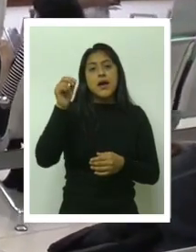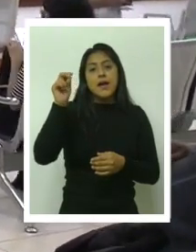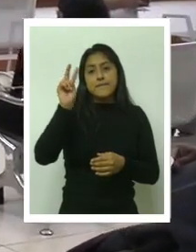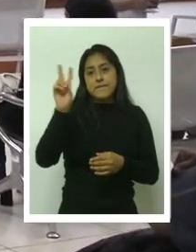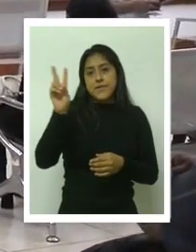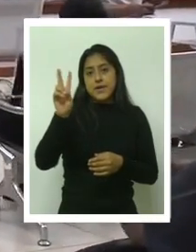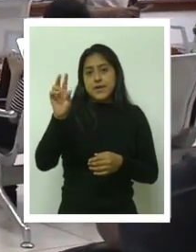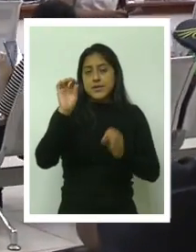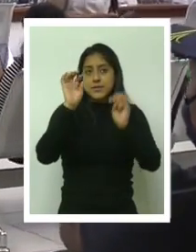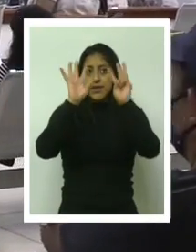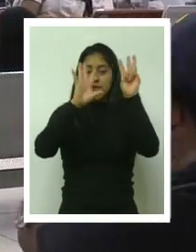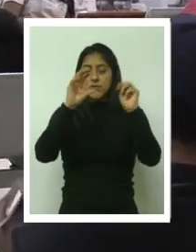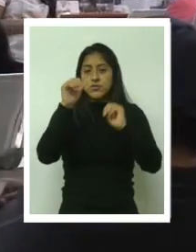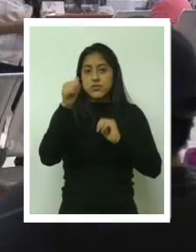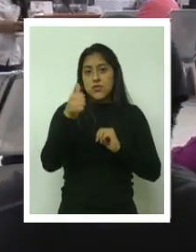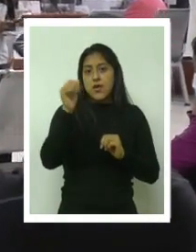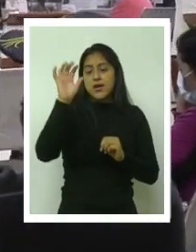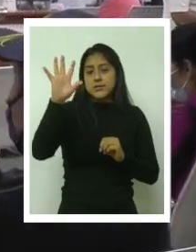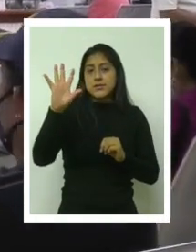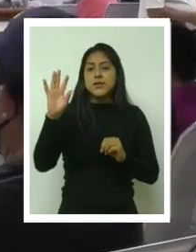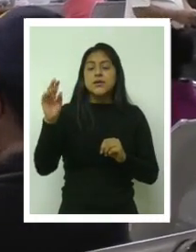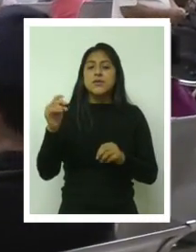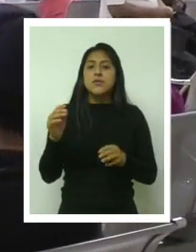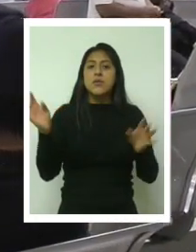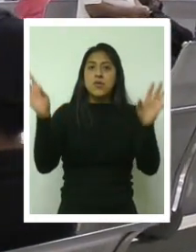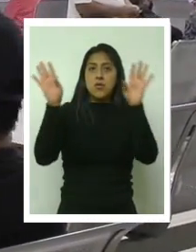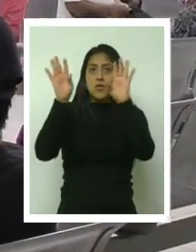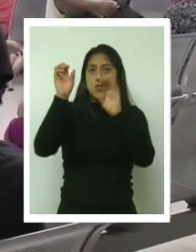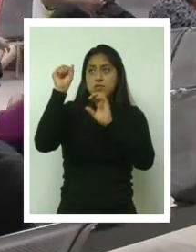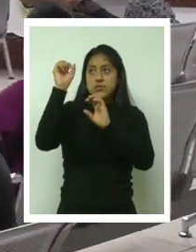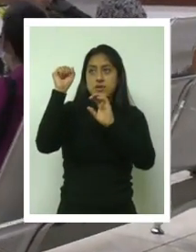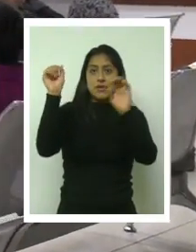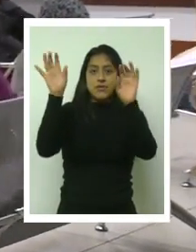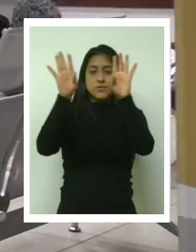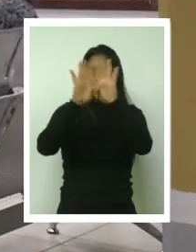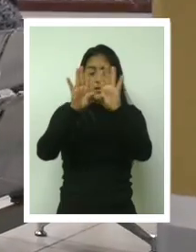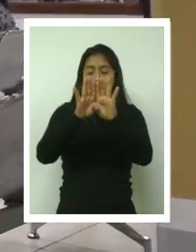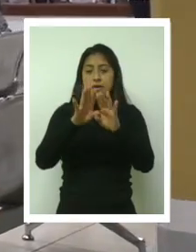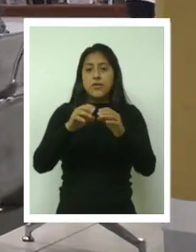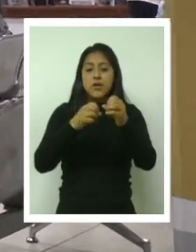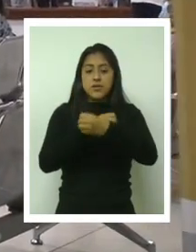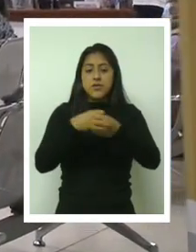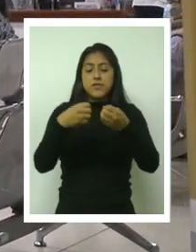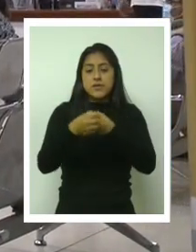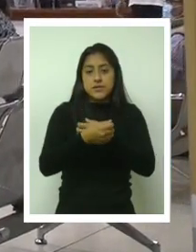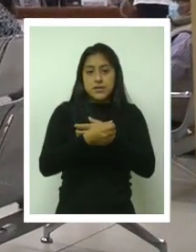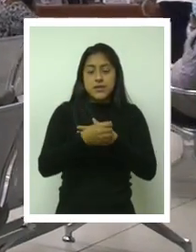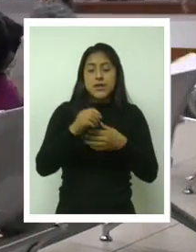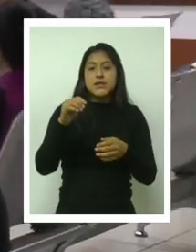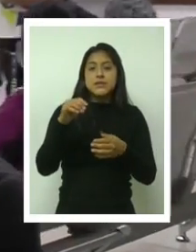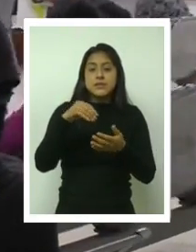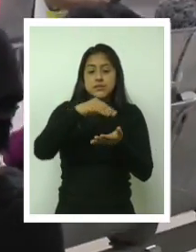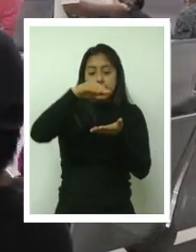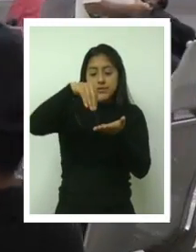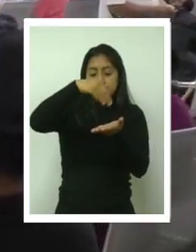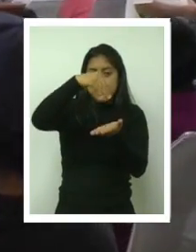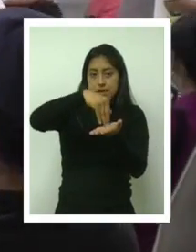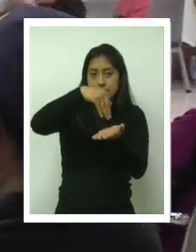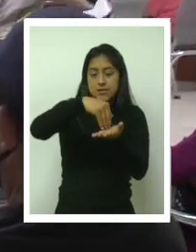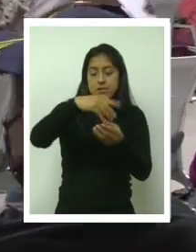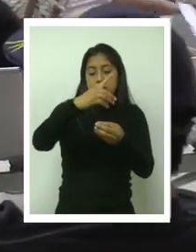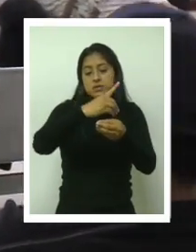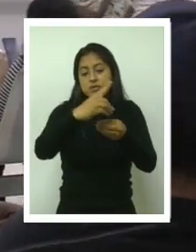de lunes a viernes de 8 a 17 horas y los sábados estará cerrado. ¿Cuáles son estas oficinas? Estas oficinas